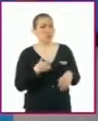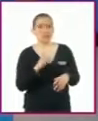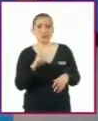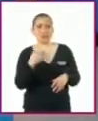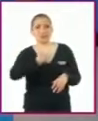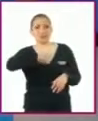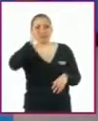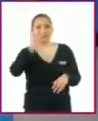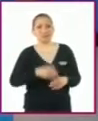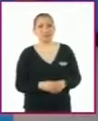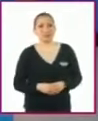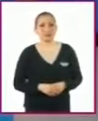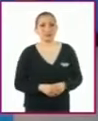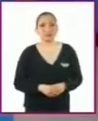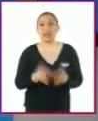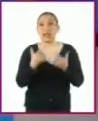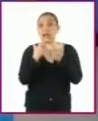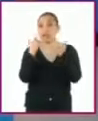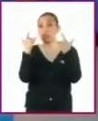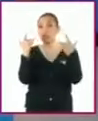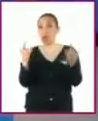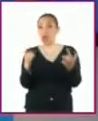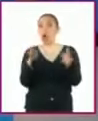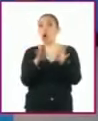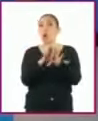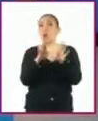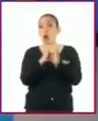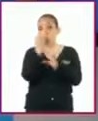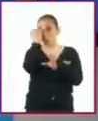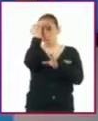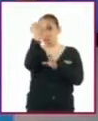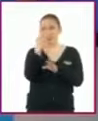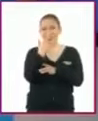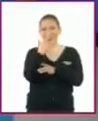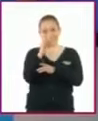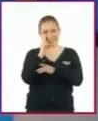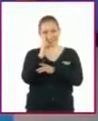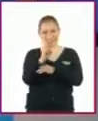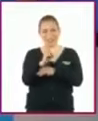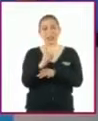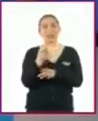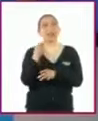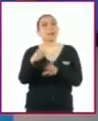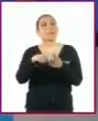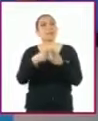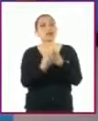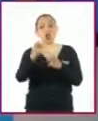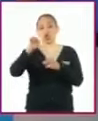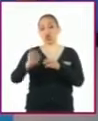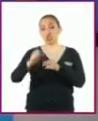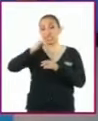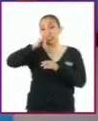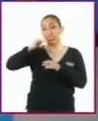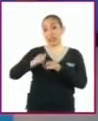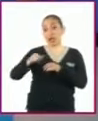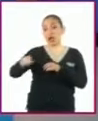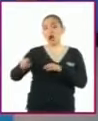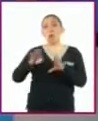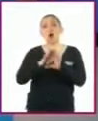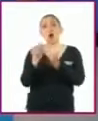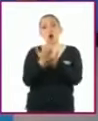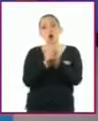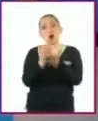no lo sabía. La historia de cómo lo inventaron es muy curiosa. Fíjate que surgió en el sur de Italia como una cura